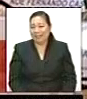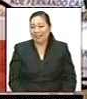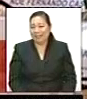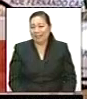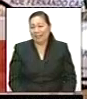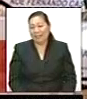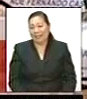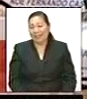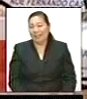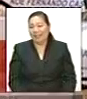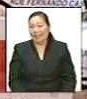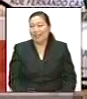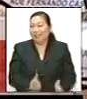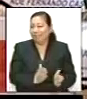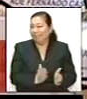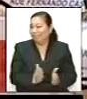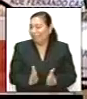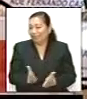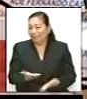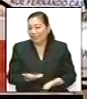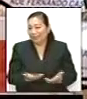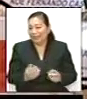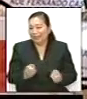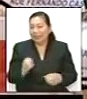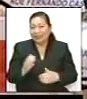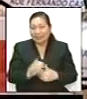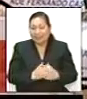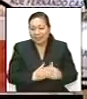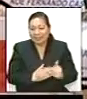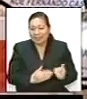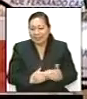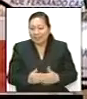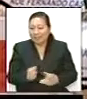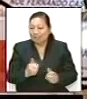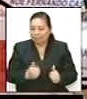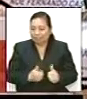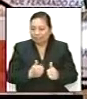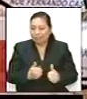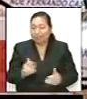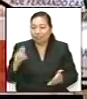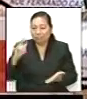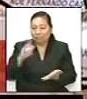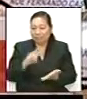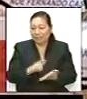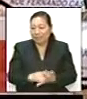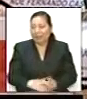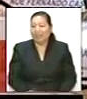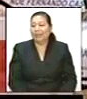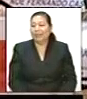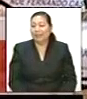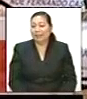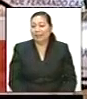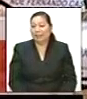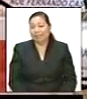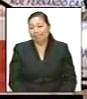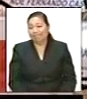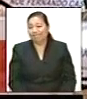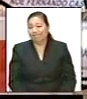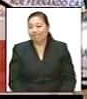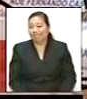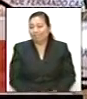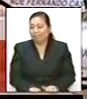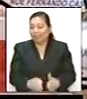de acomodo, incluso para el tema de infraestructura, una cancelación de un aeropuerto que nos proyectaba a una